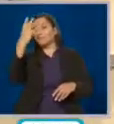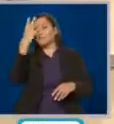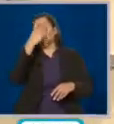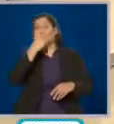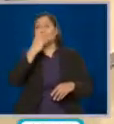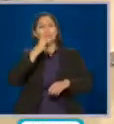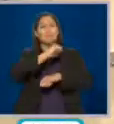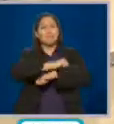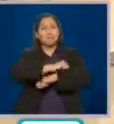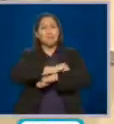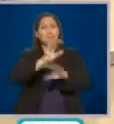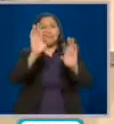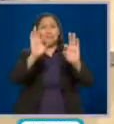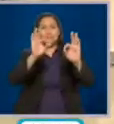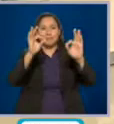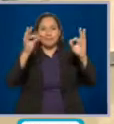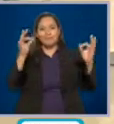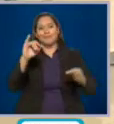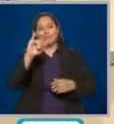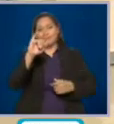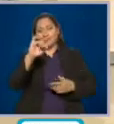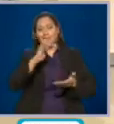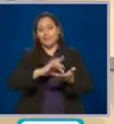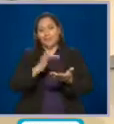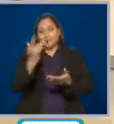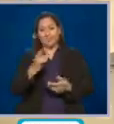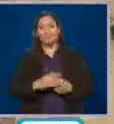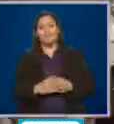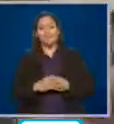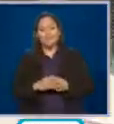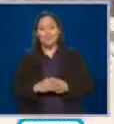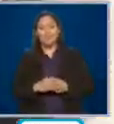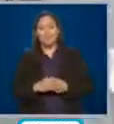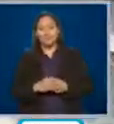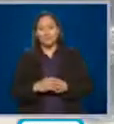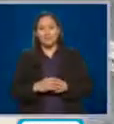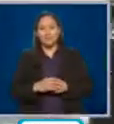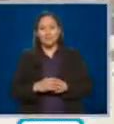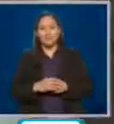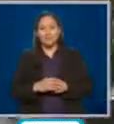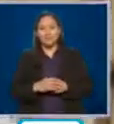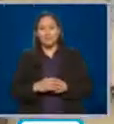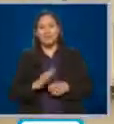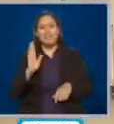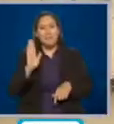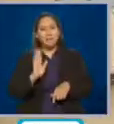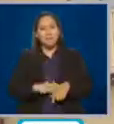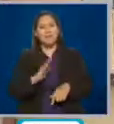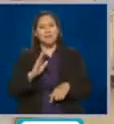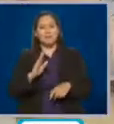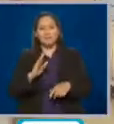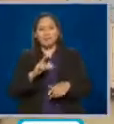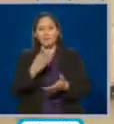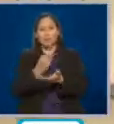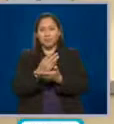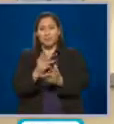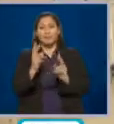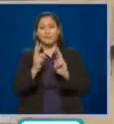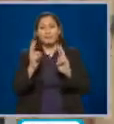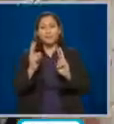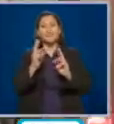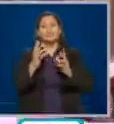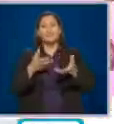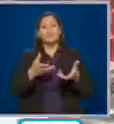esas ventanas? ¿Sí? Van a quedar más. Eso, los vecinos de la calle de